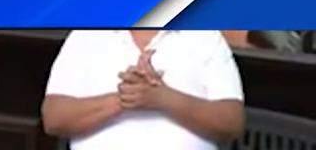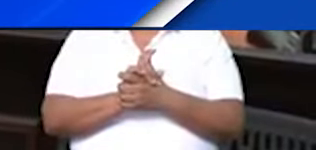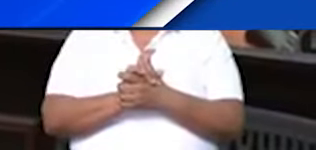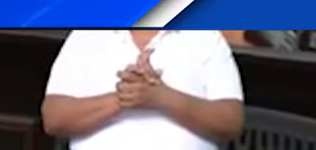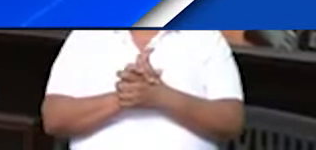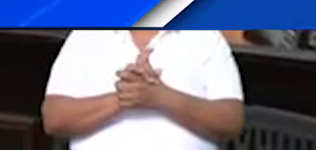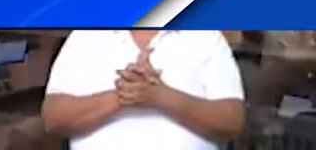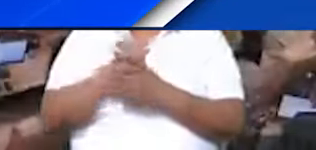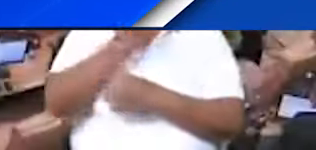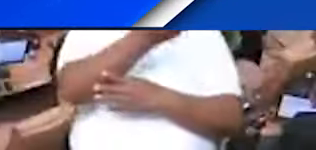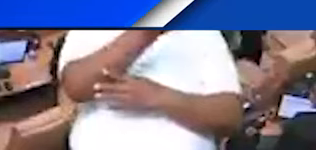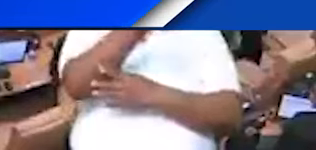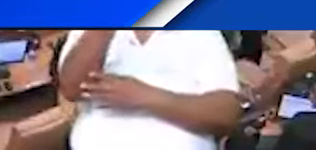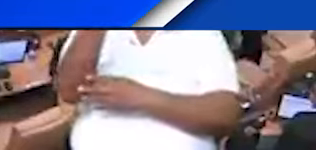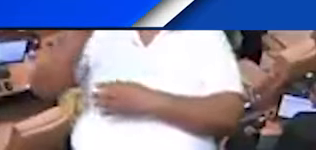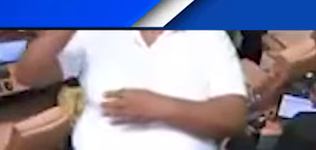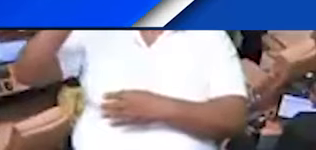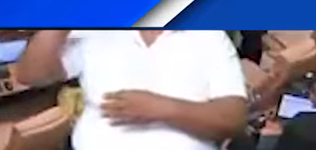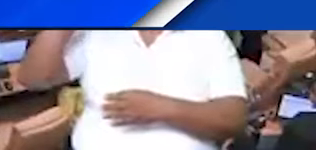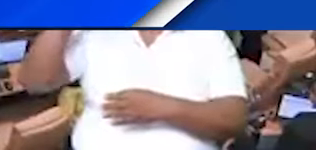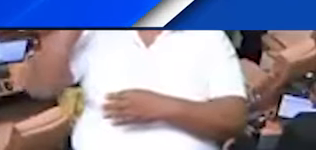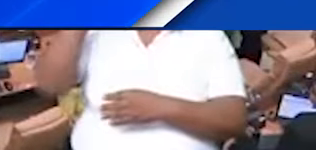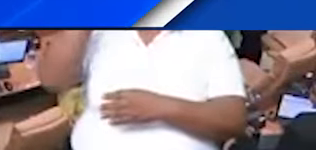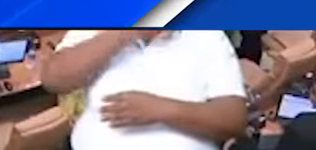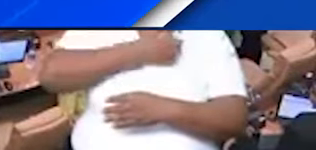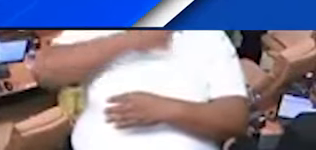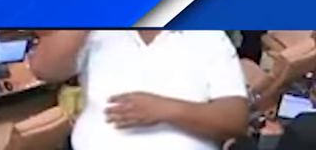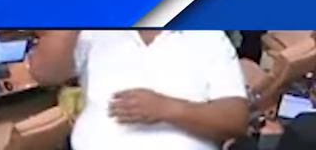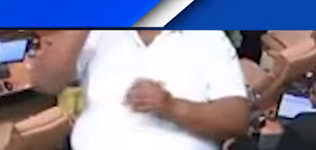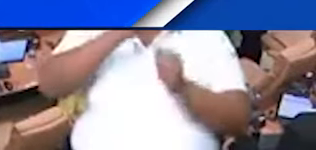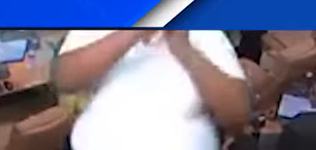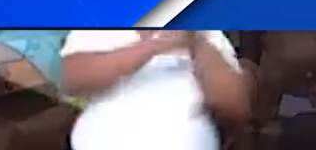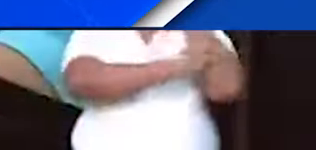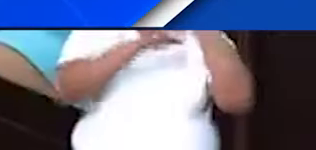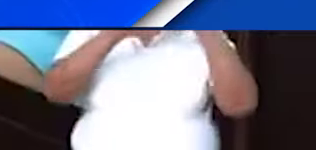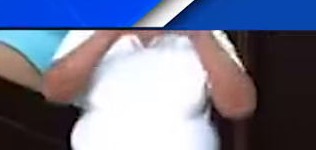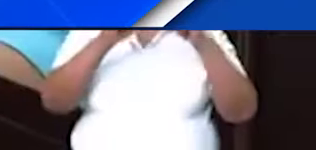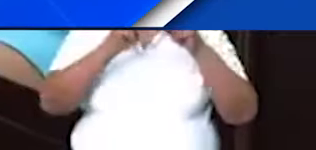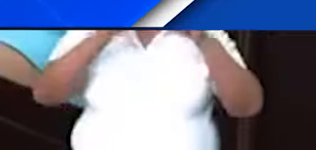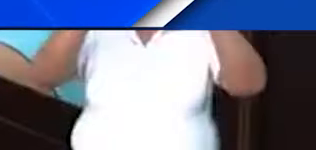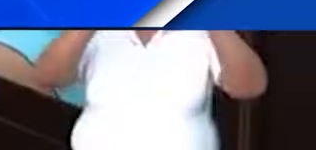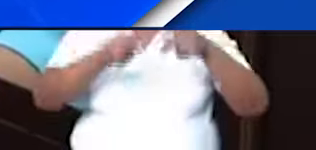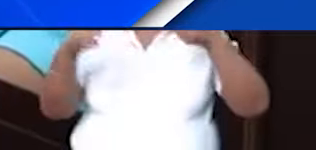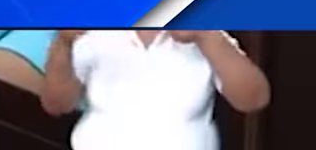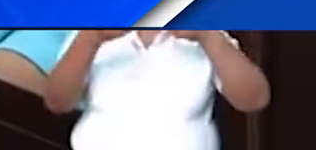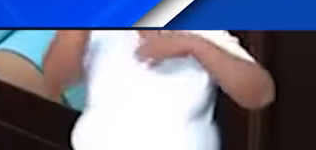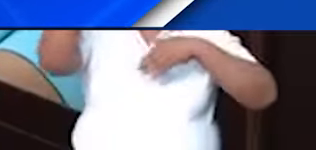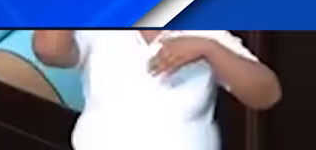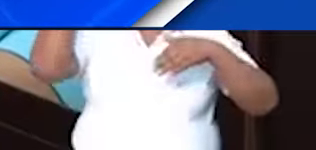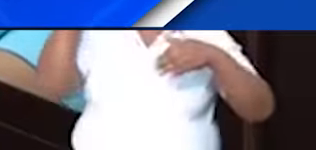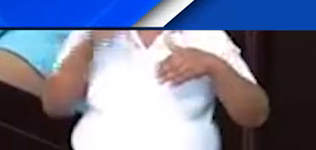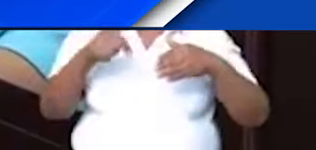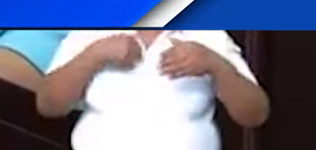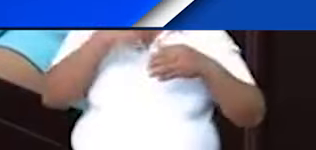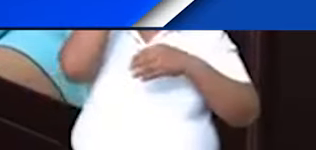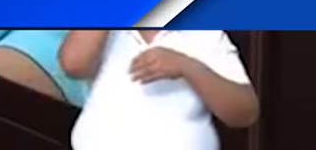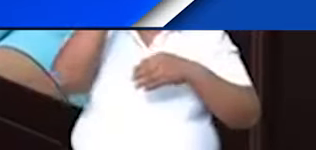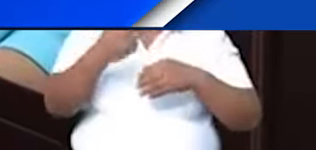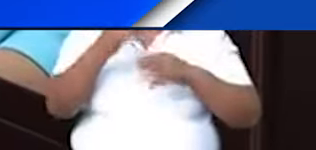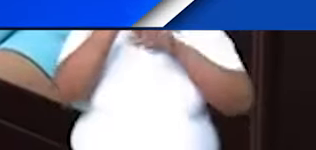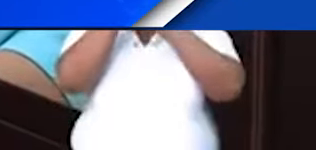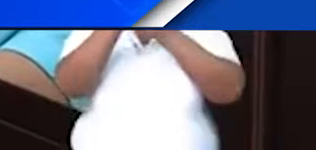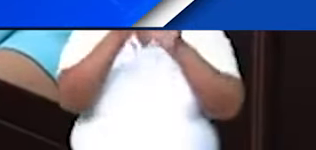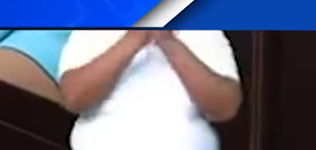Prometen solemnemente ante Dios, la patria, nuestros héroes nacionales y nuestro honor respetar la Constitución y